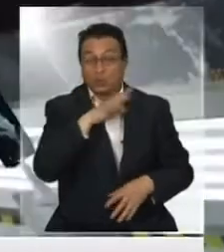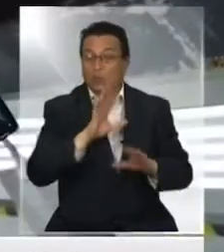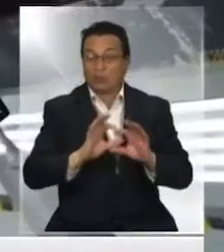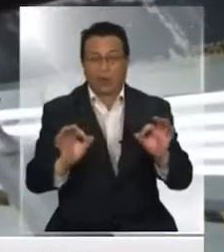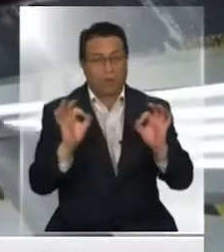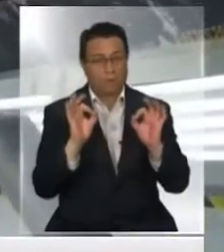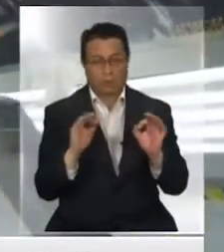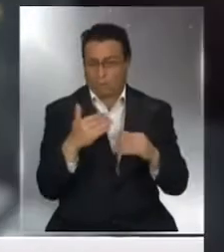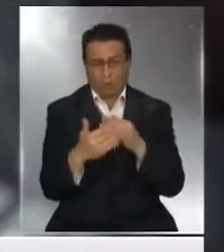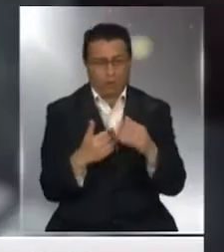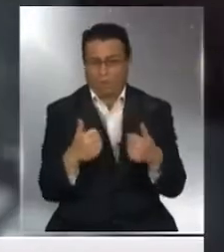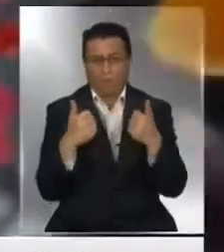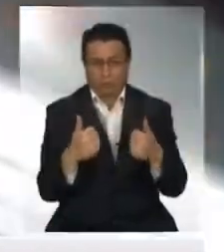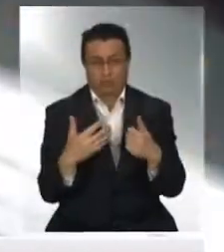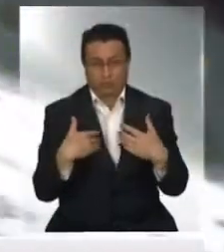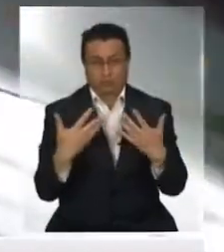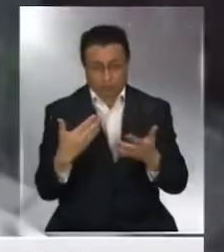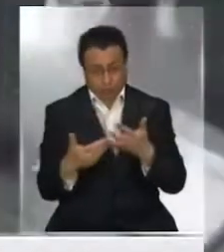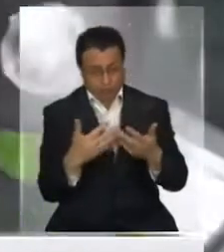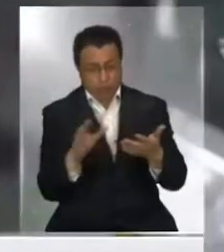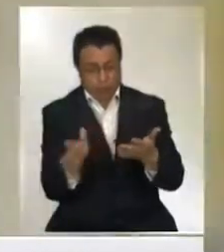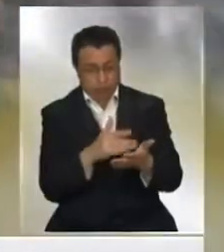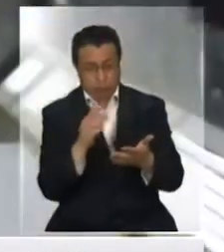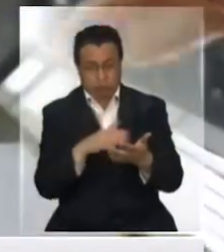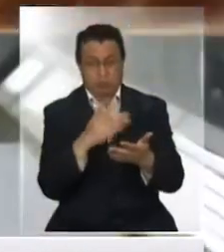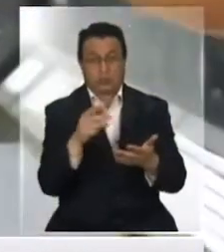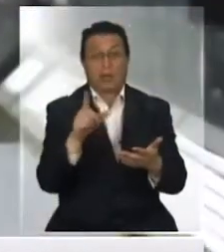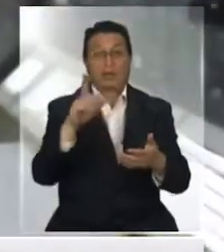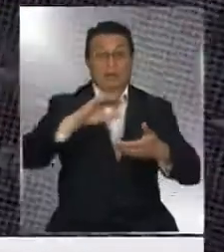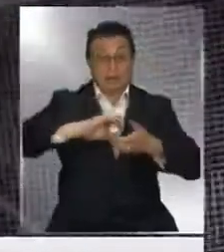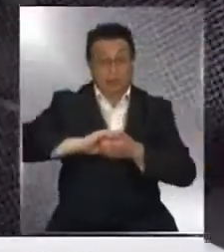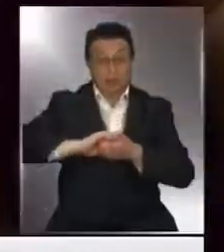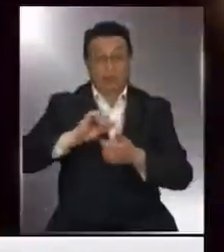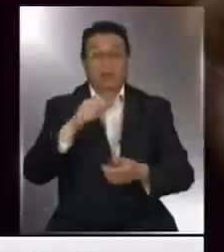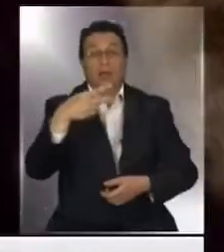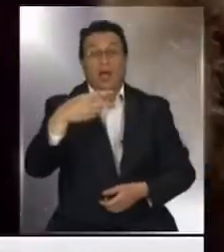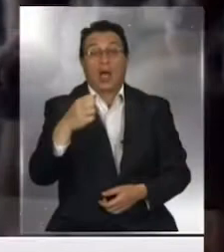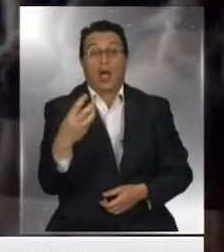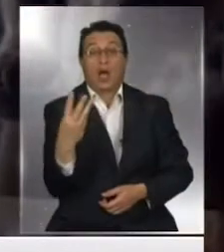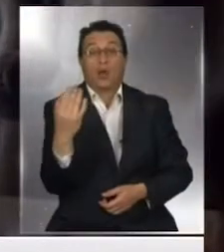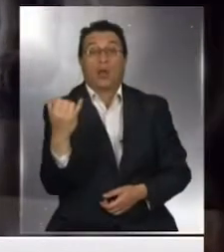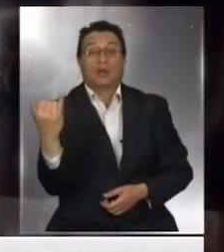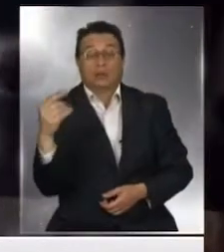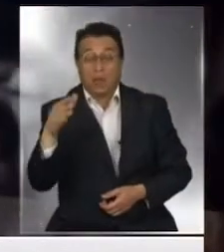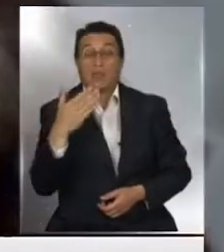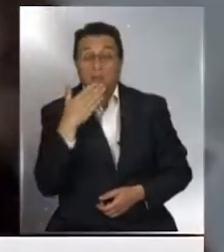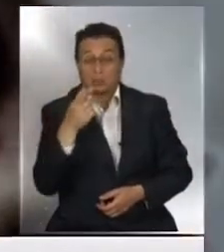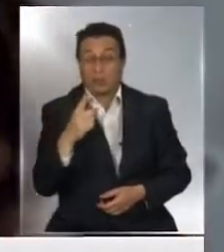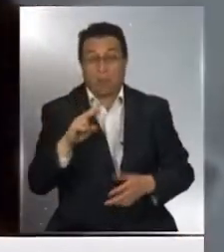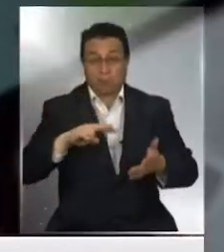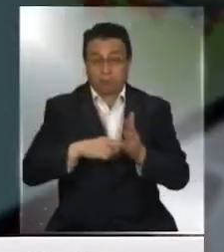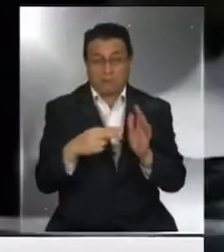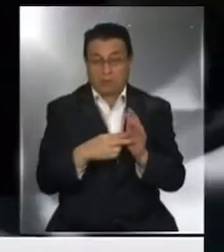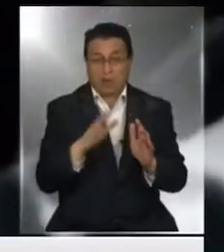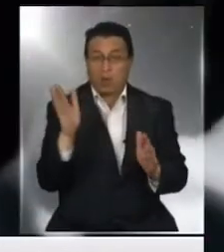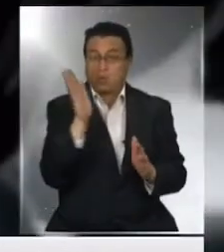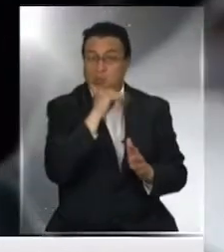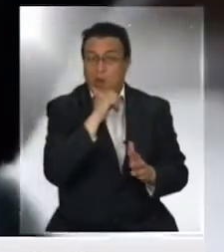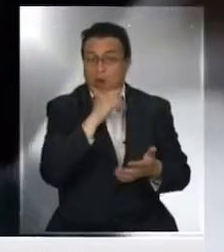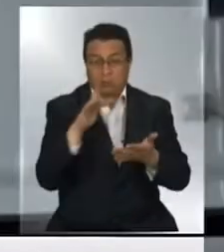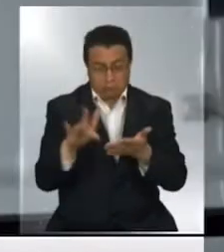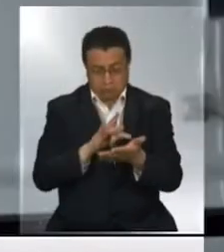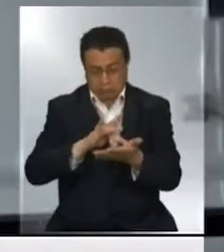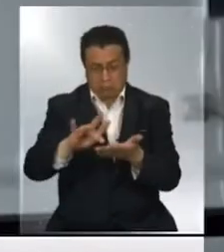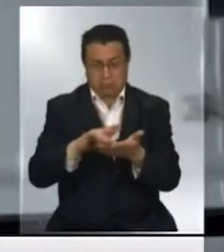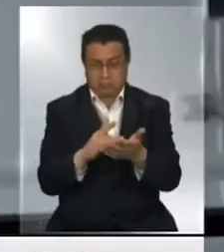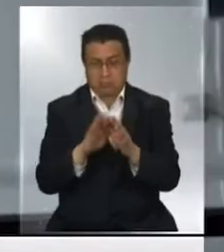es muy funcional. Yo he podido tener en mis manos al menos el de Huawei y el de Samsung, y en ambos casos, por ejemplo, tú lo ves y no hay ningún problema en la articulación, en la